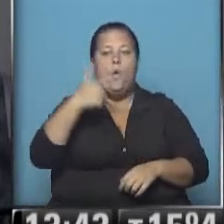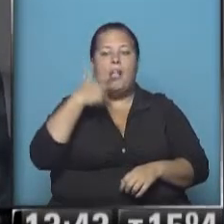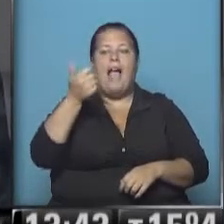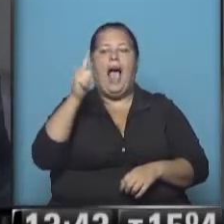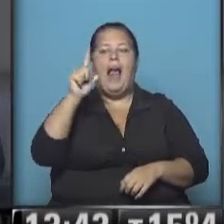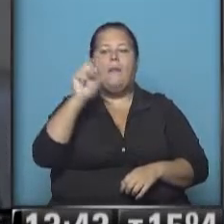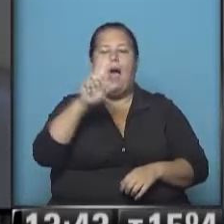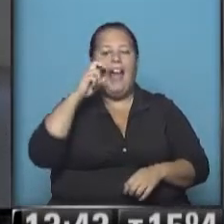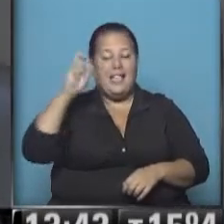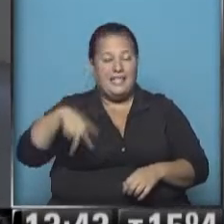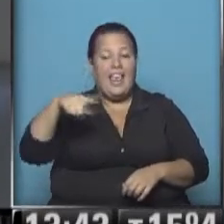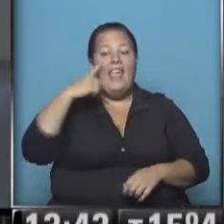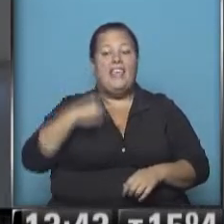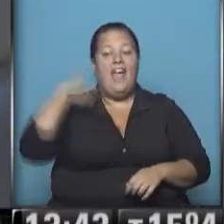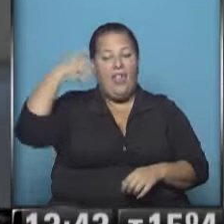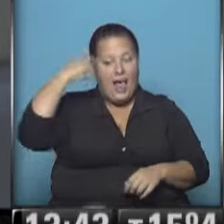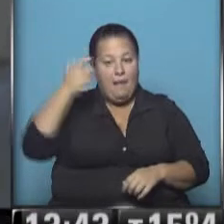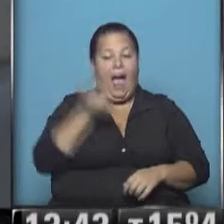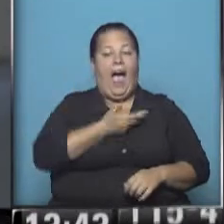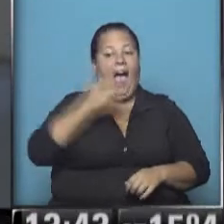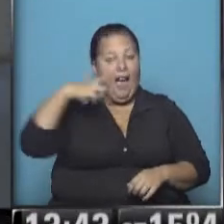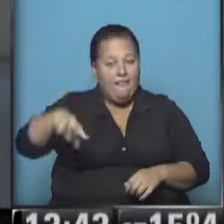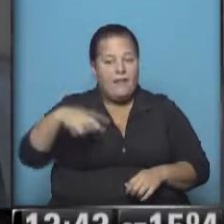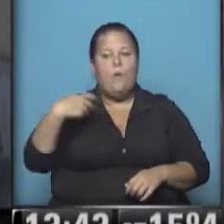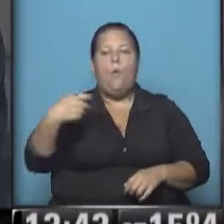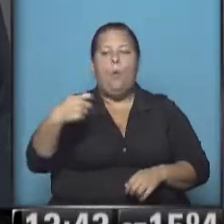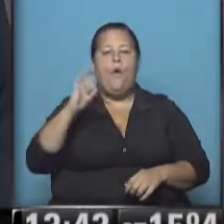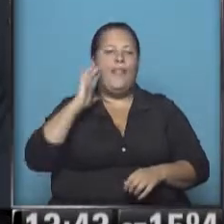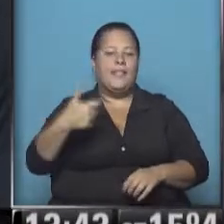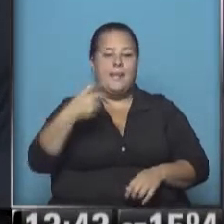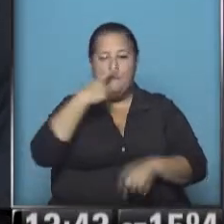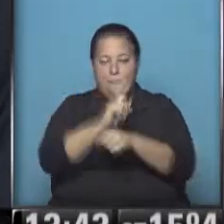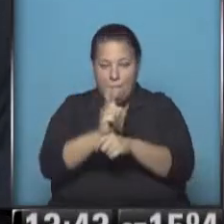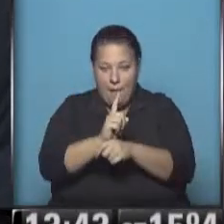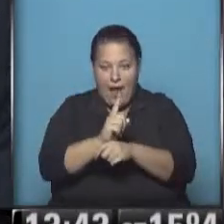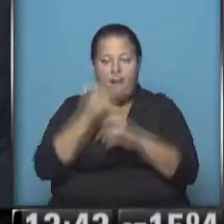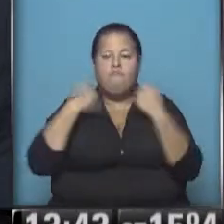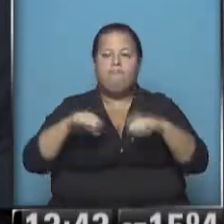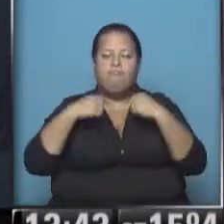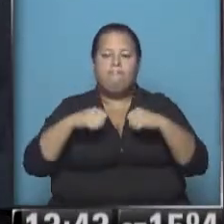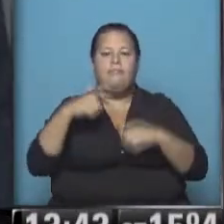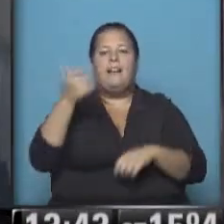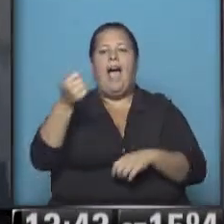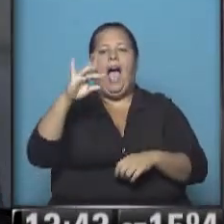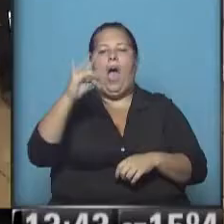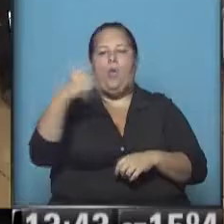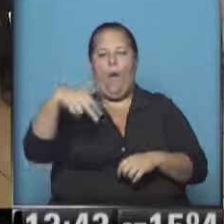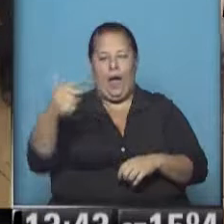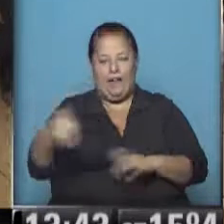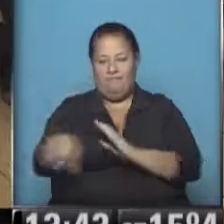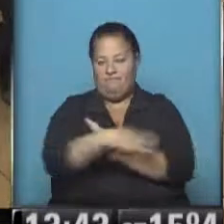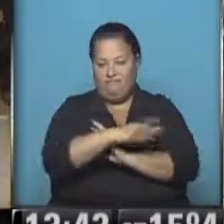y en este día de los animales la afip decidió jubilar a 16 perros que fueron entrenados por la aduana